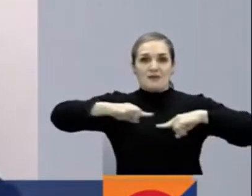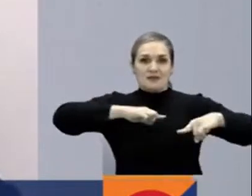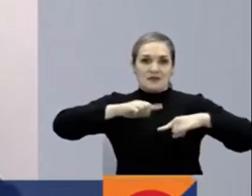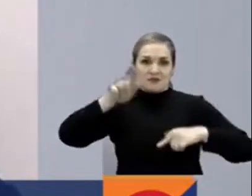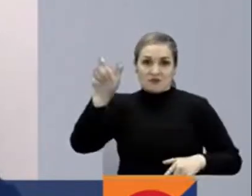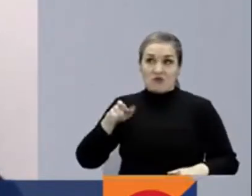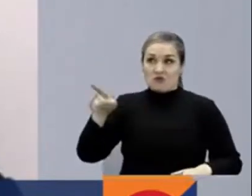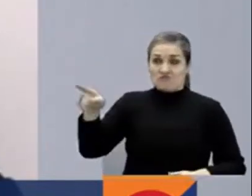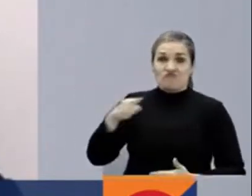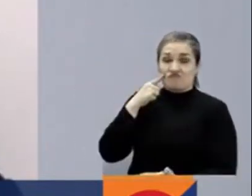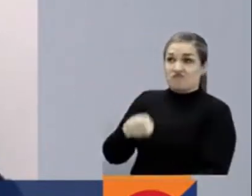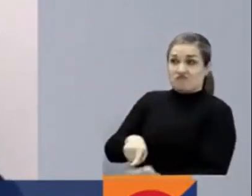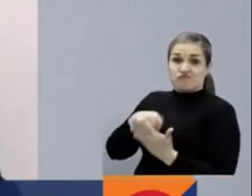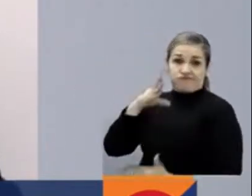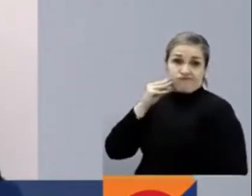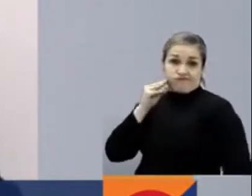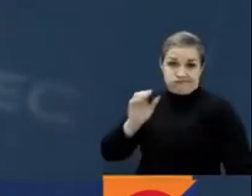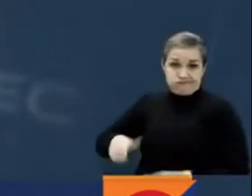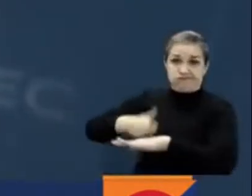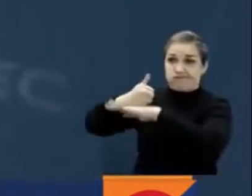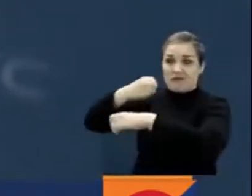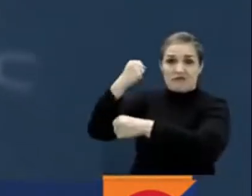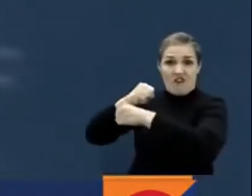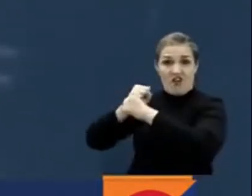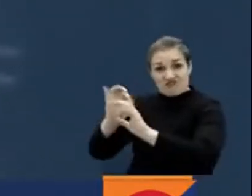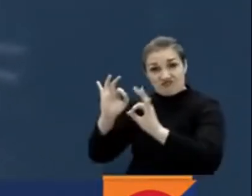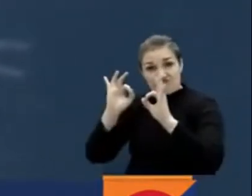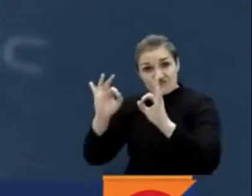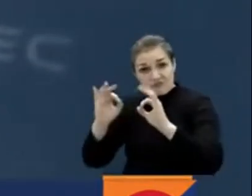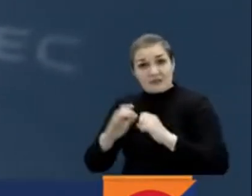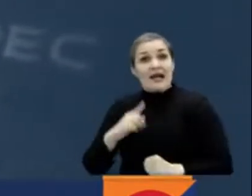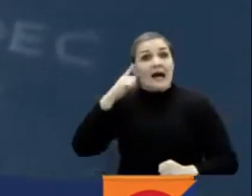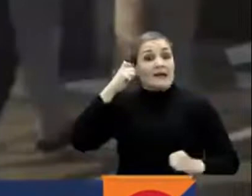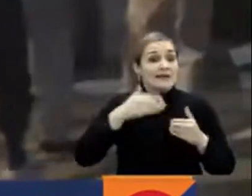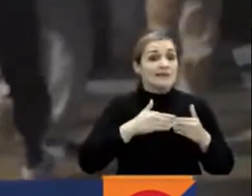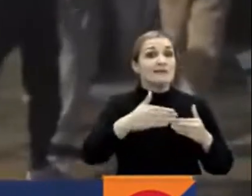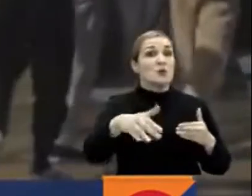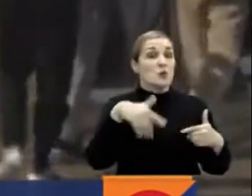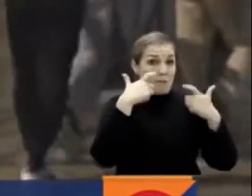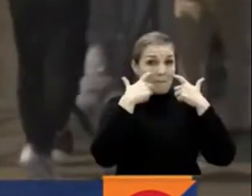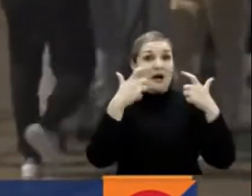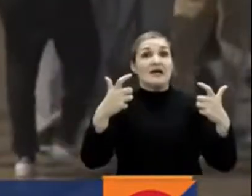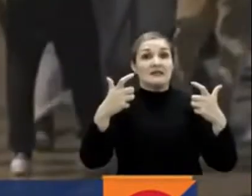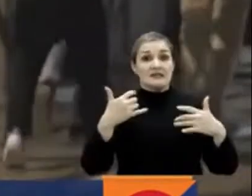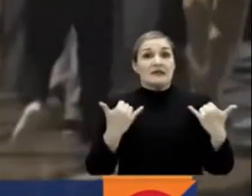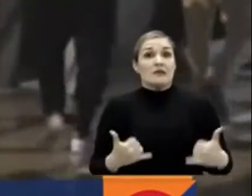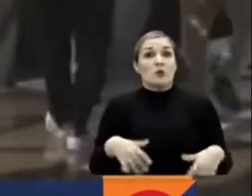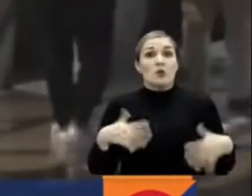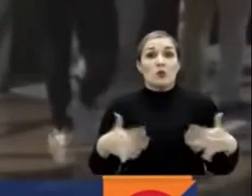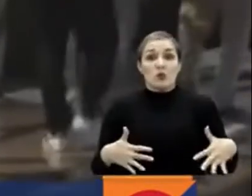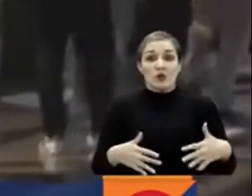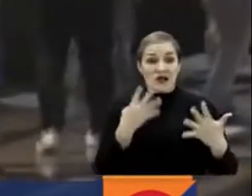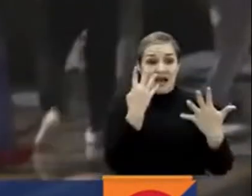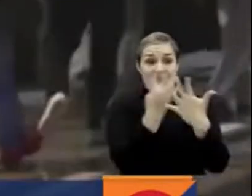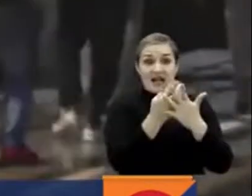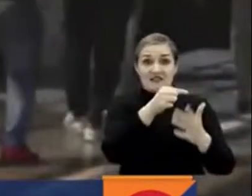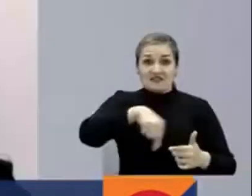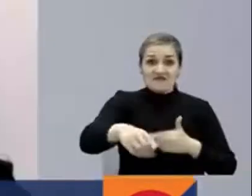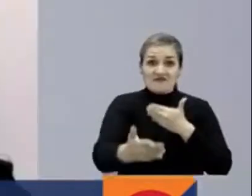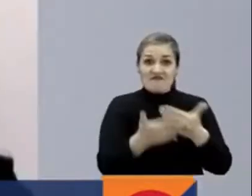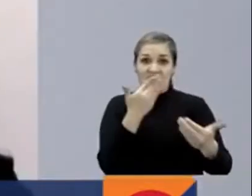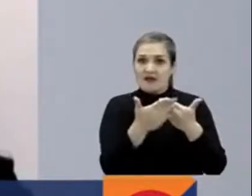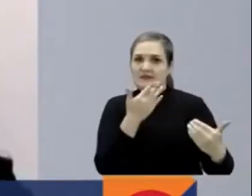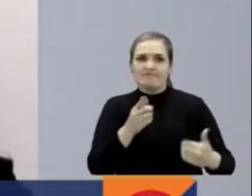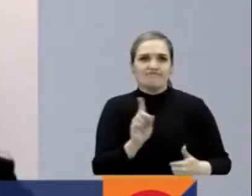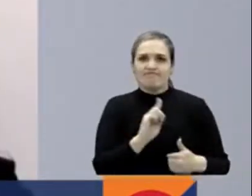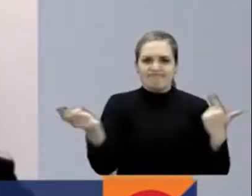experiencia ha demostrado que ha hecho un buen trabajo. Los retos en esta cárcel son grandes, según Roballo. Si no hay un acompañamiento del gobierno